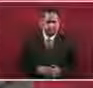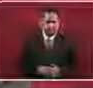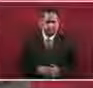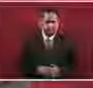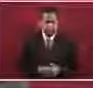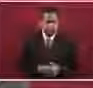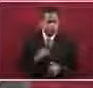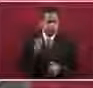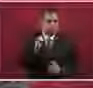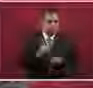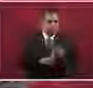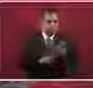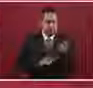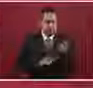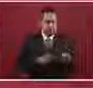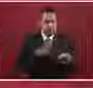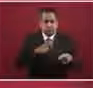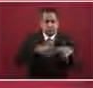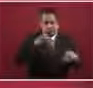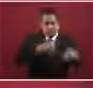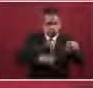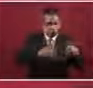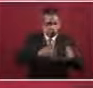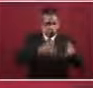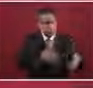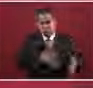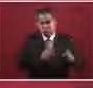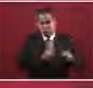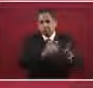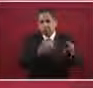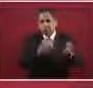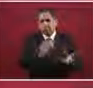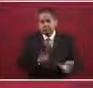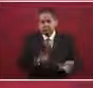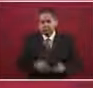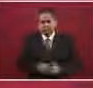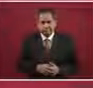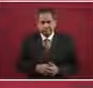a un juez, a un magistrado.